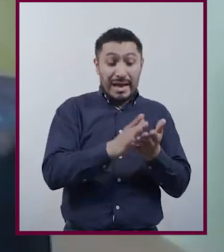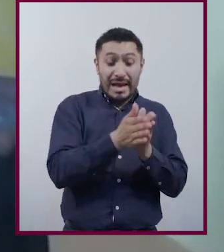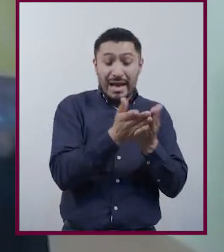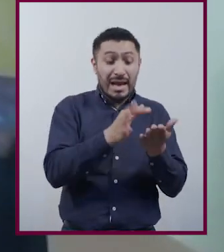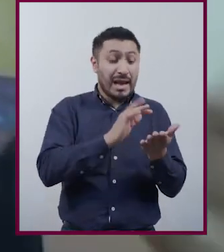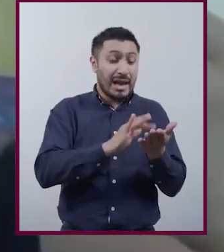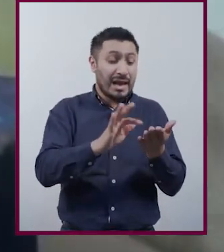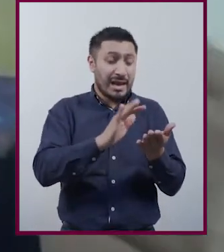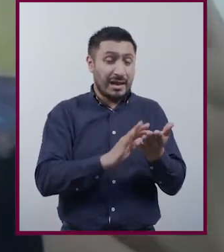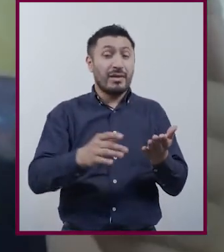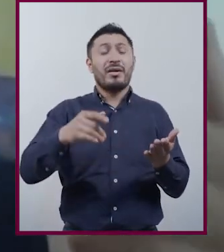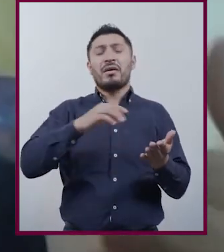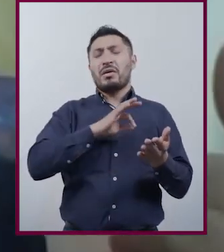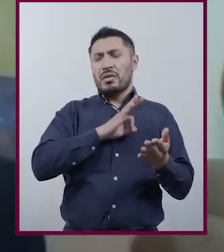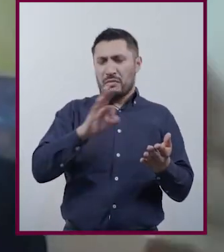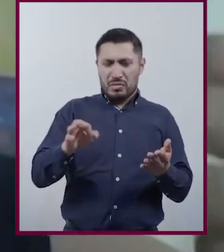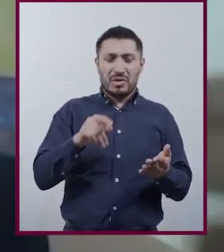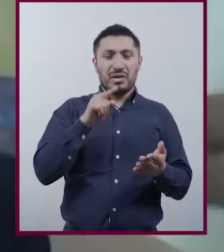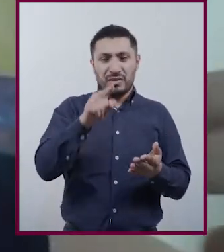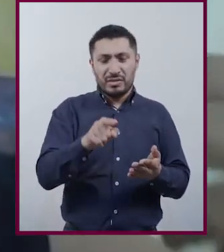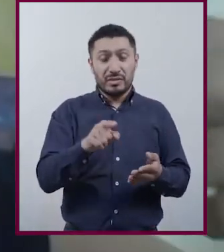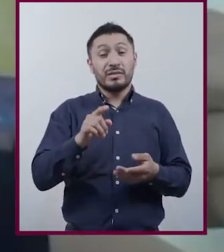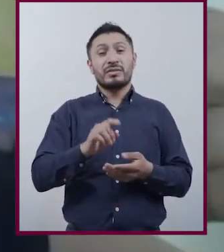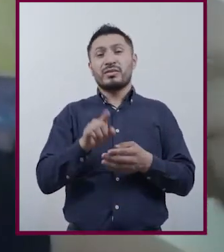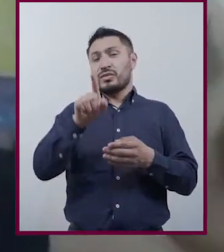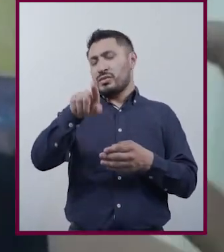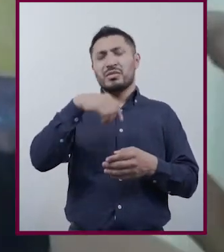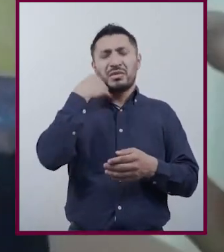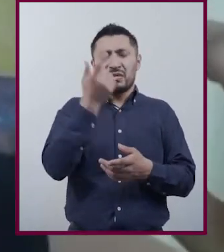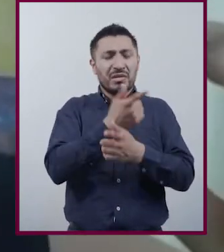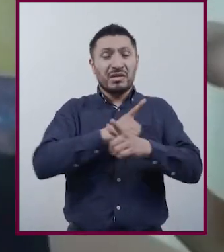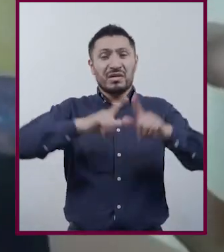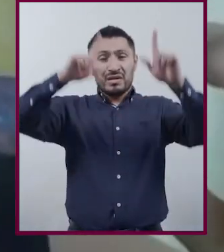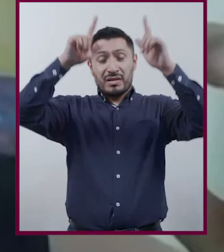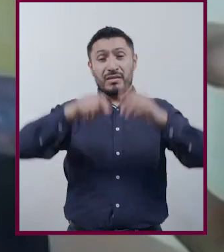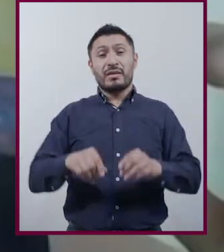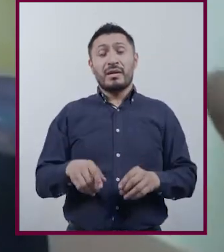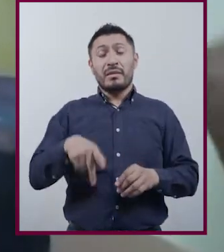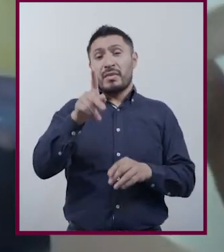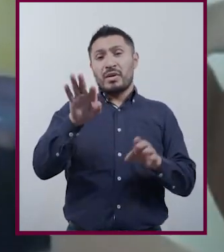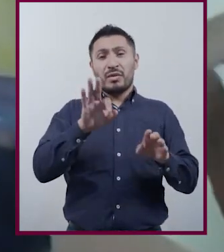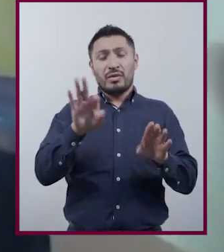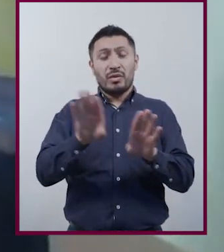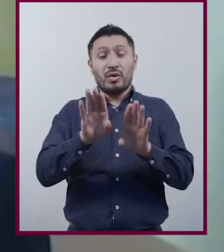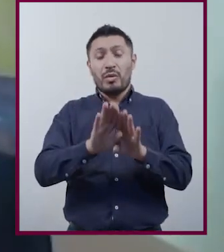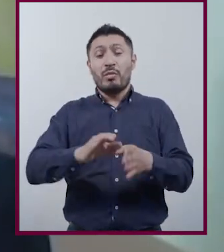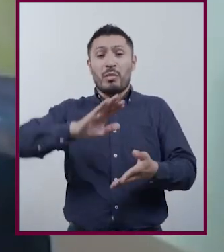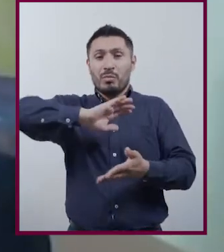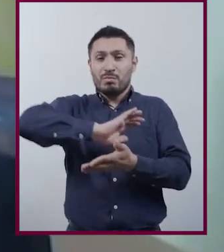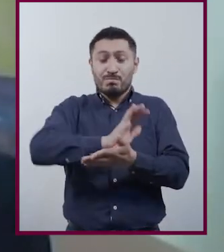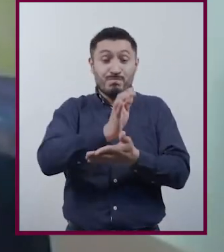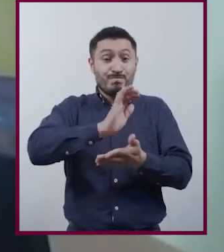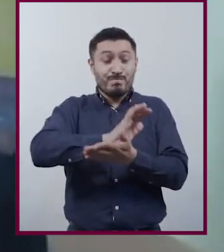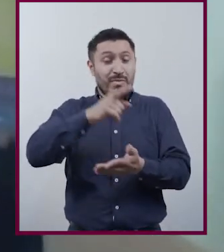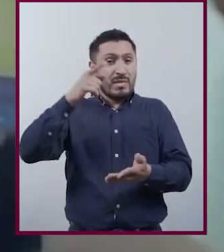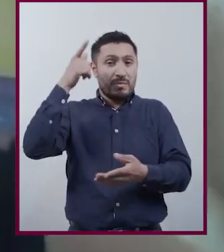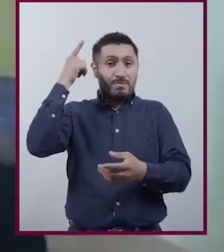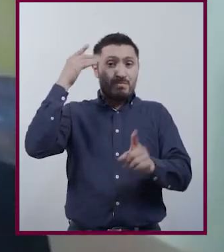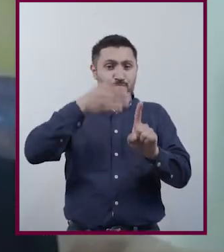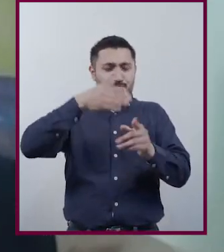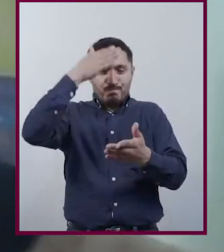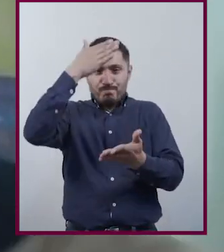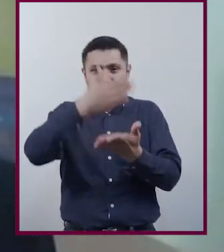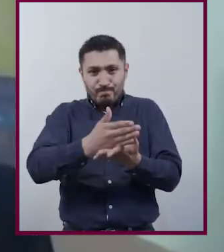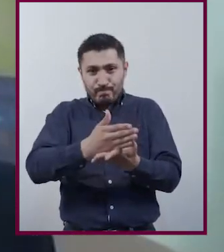leer desde una perspectiva de un alto a la discriminación, un alto a la violencia,